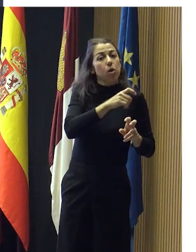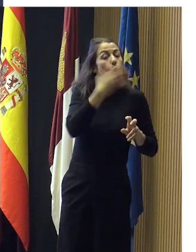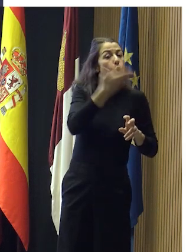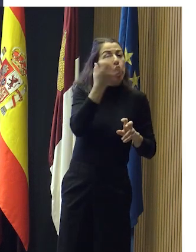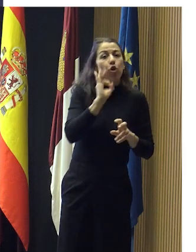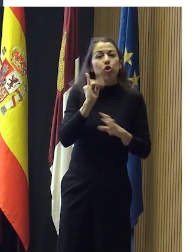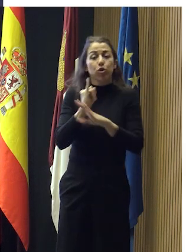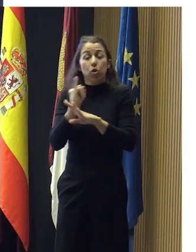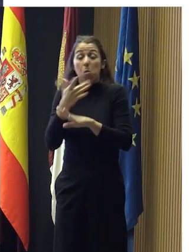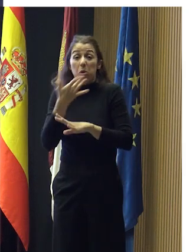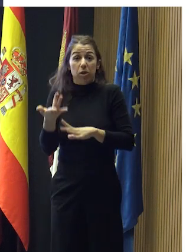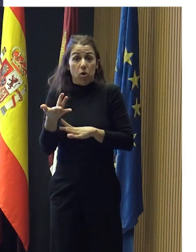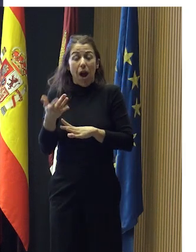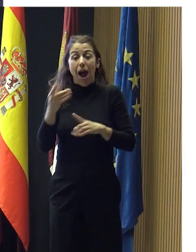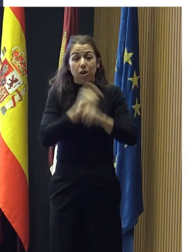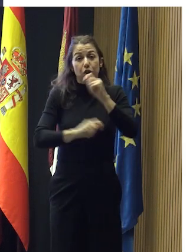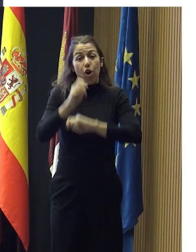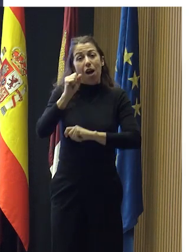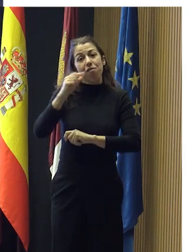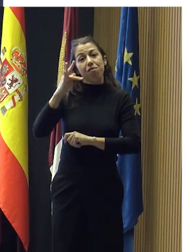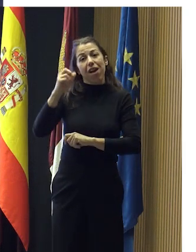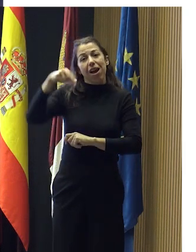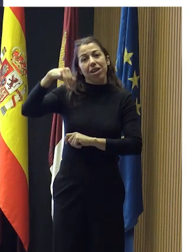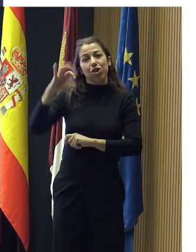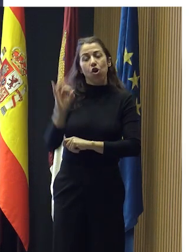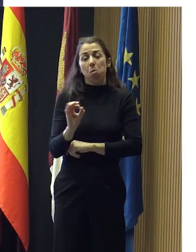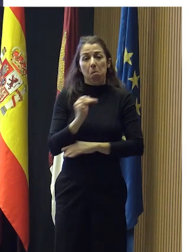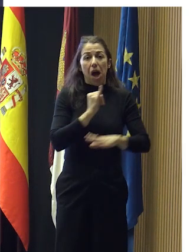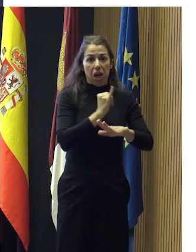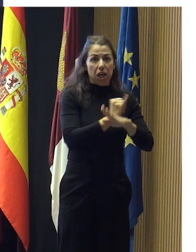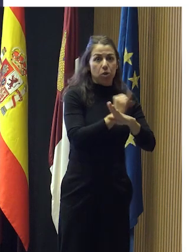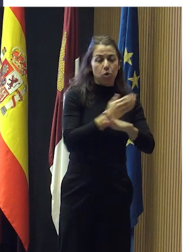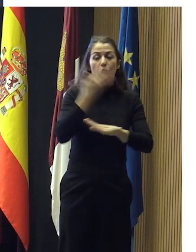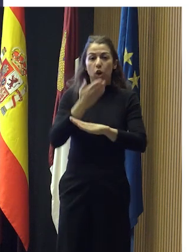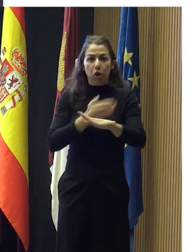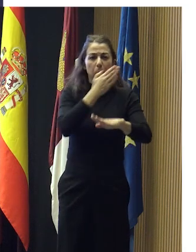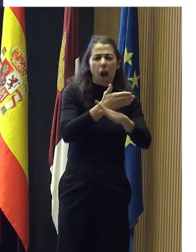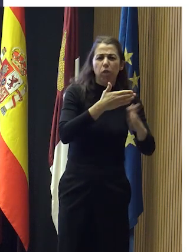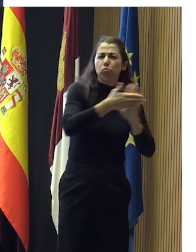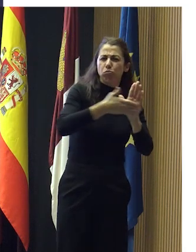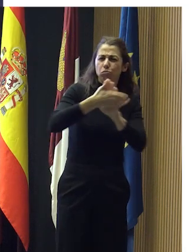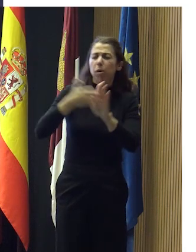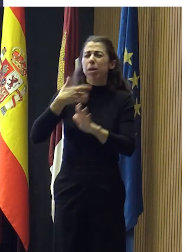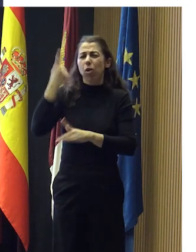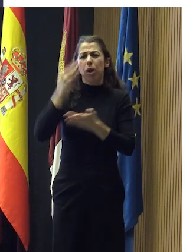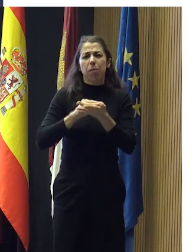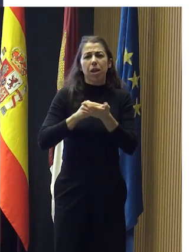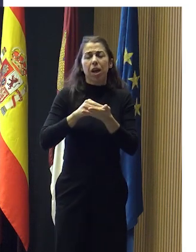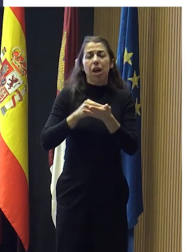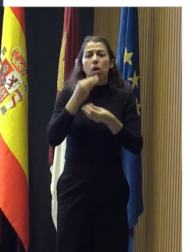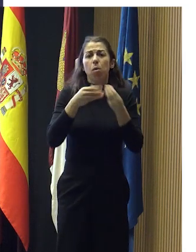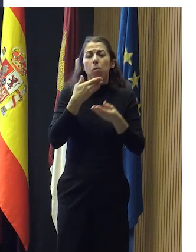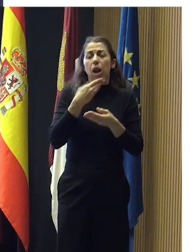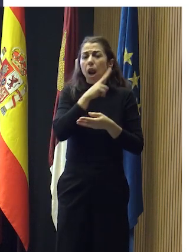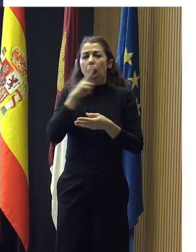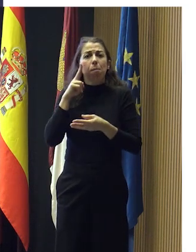eso asociaciones como Afanion van a colegios e institutos a hablar con el alumnado. Pero sí lo hacemos porque a veces diagnostican a la madre de tu